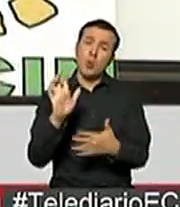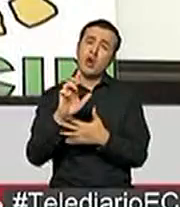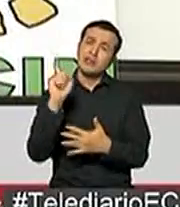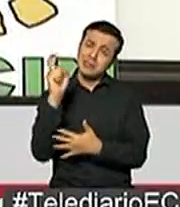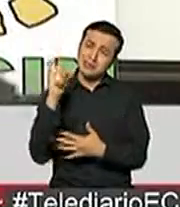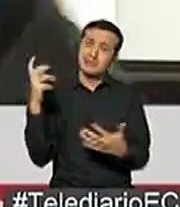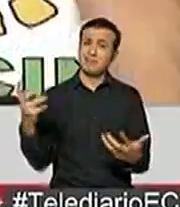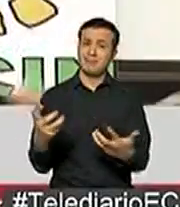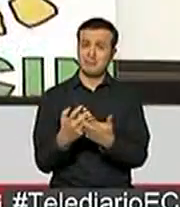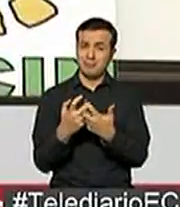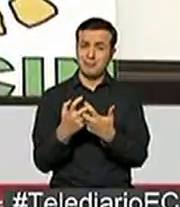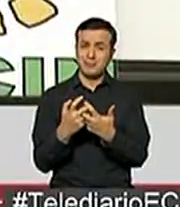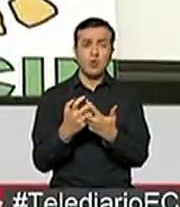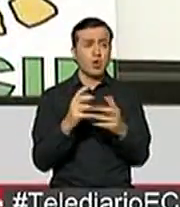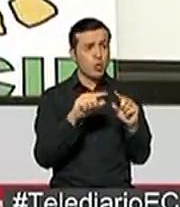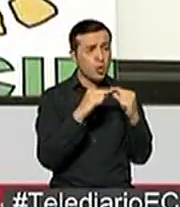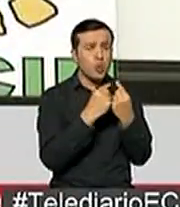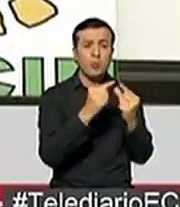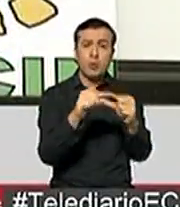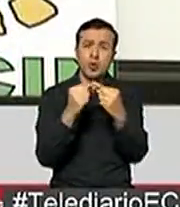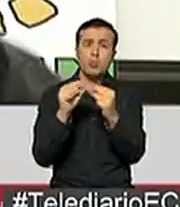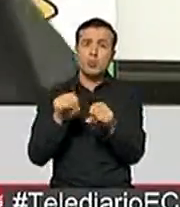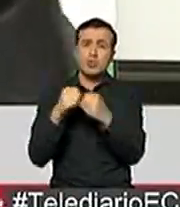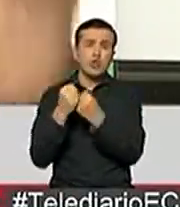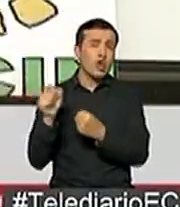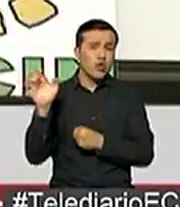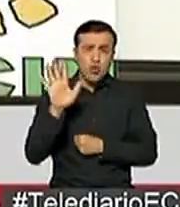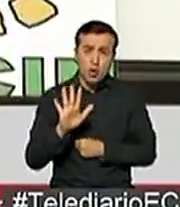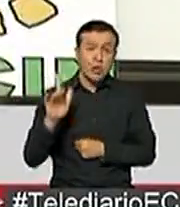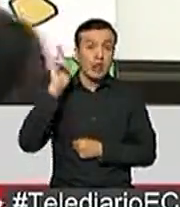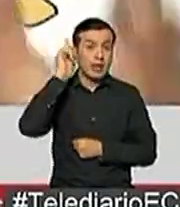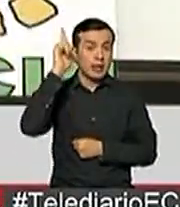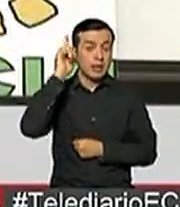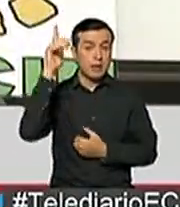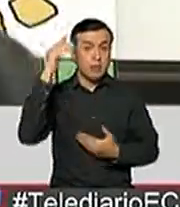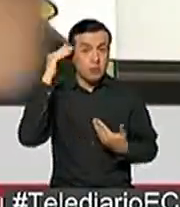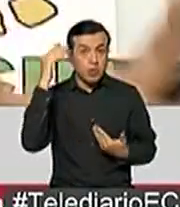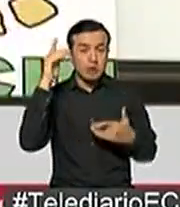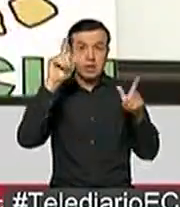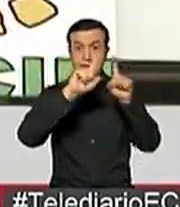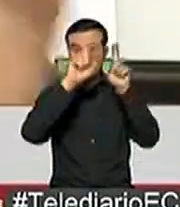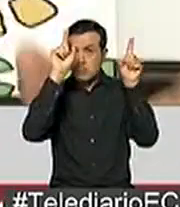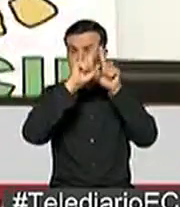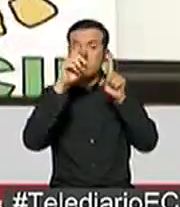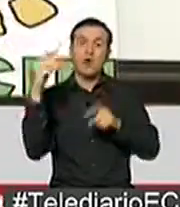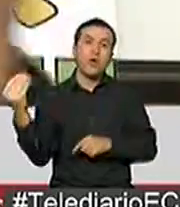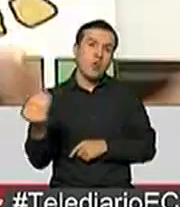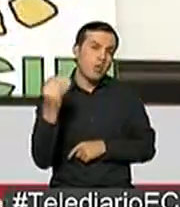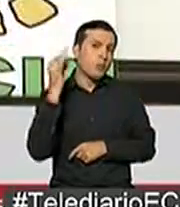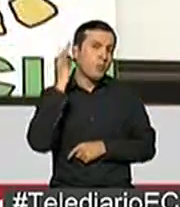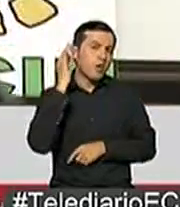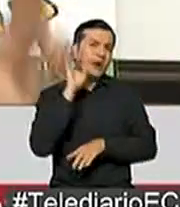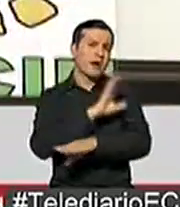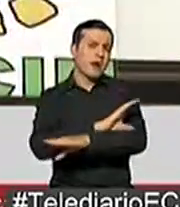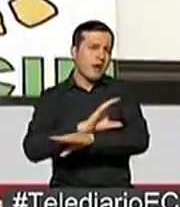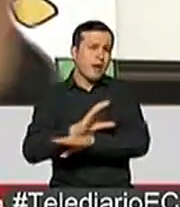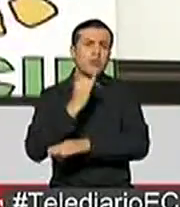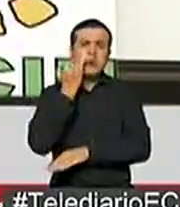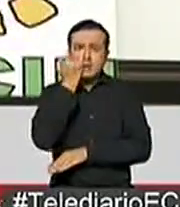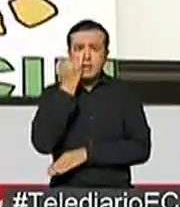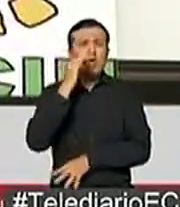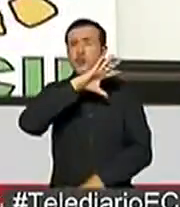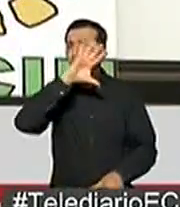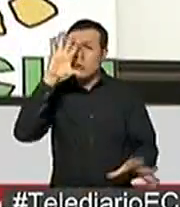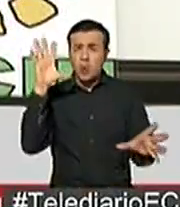el momento de que todos los sectores sociales el país dirigentes políticos empresarios jóvenes mujeres campesinos indígena